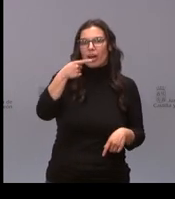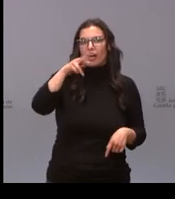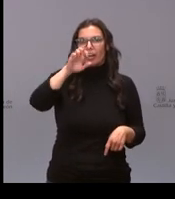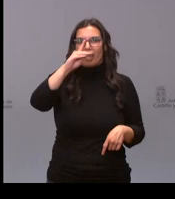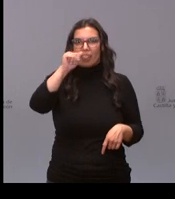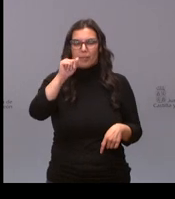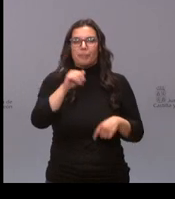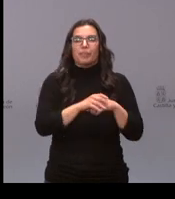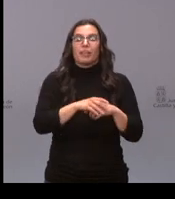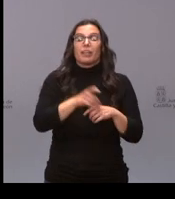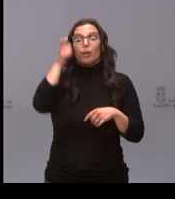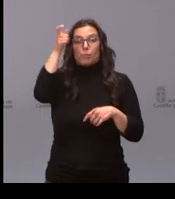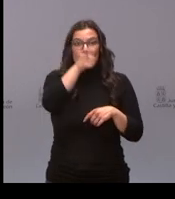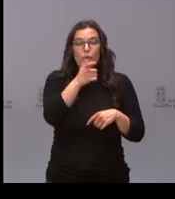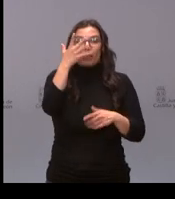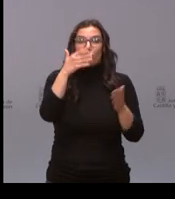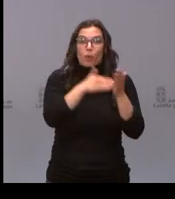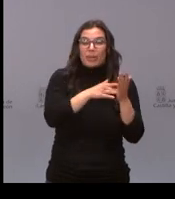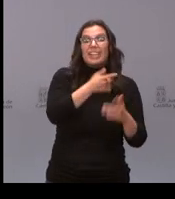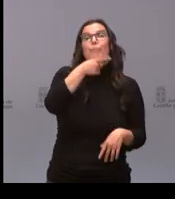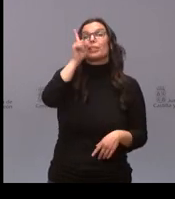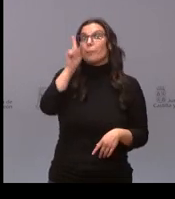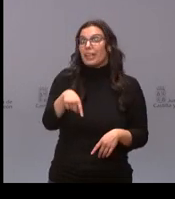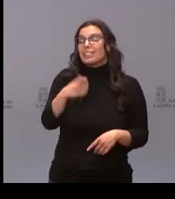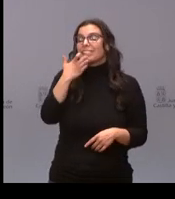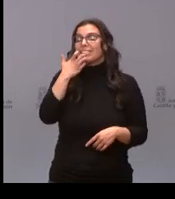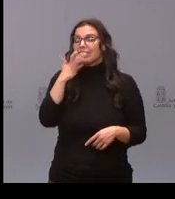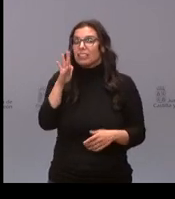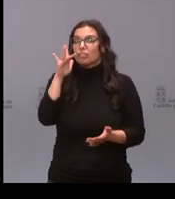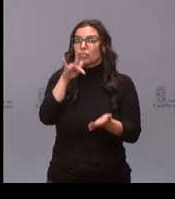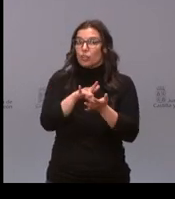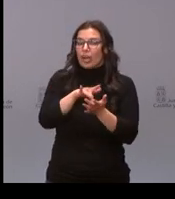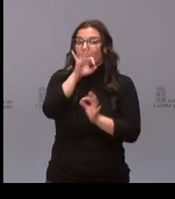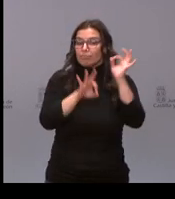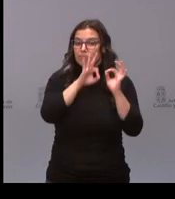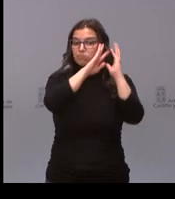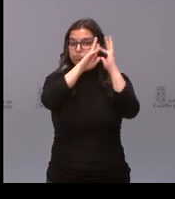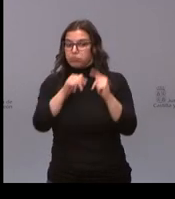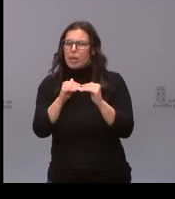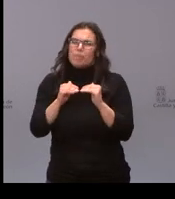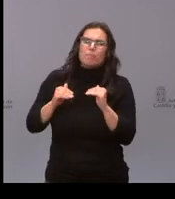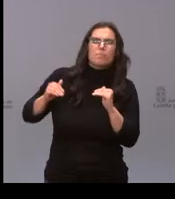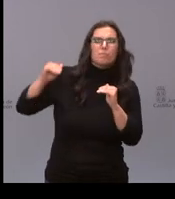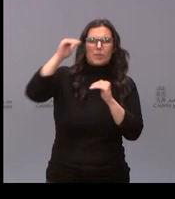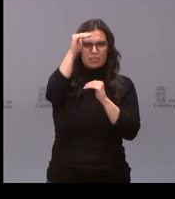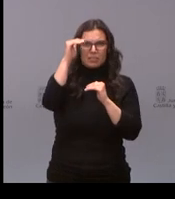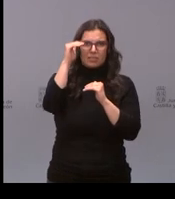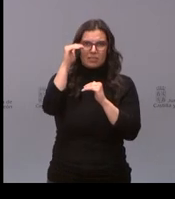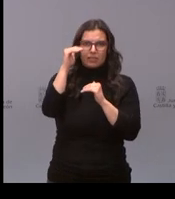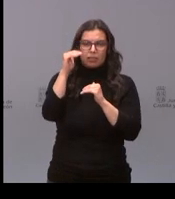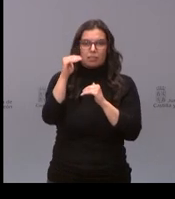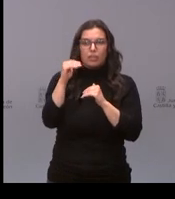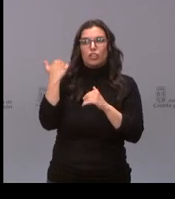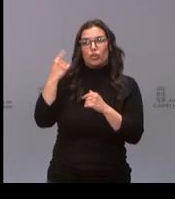de 5.000 habitantes y también aquellos que tienen una incidencia elevada que estén por debajo de 5.000. De hecho, ya hay